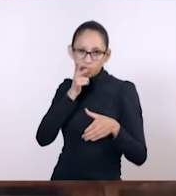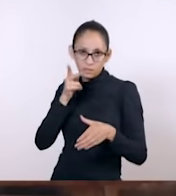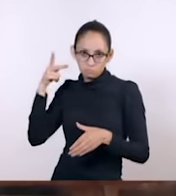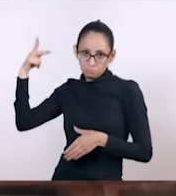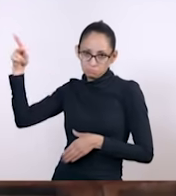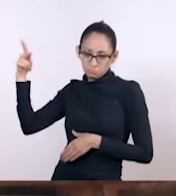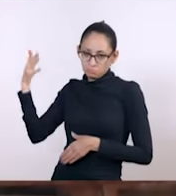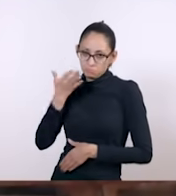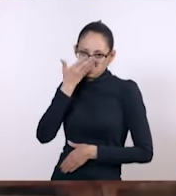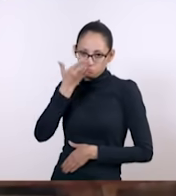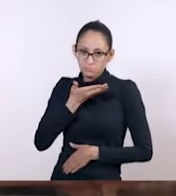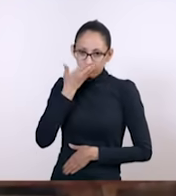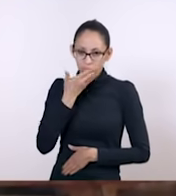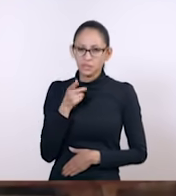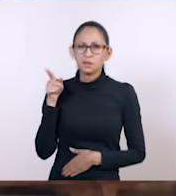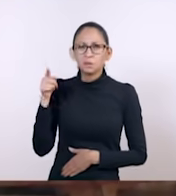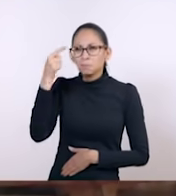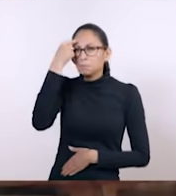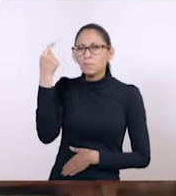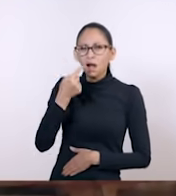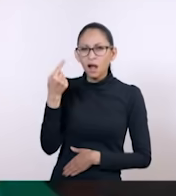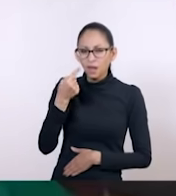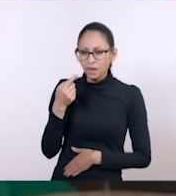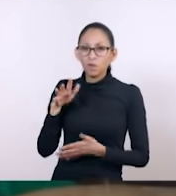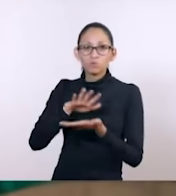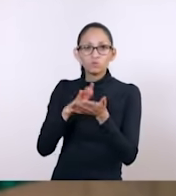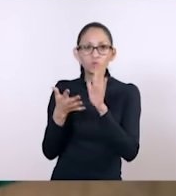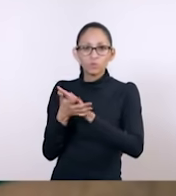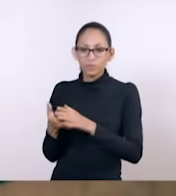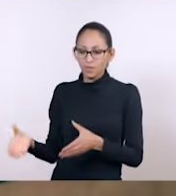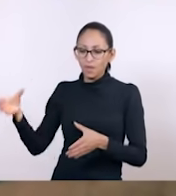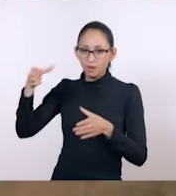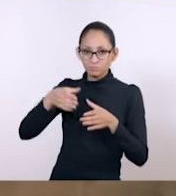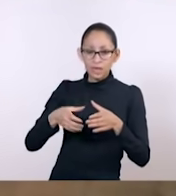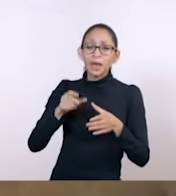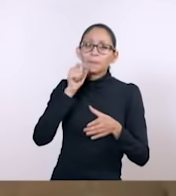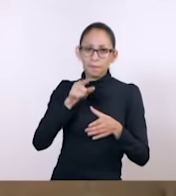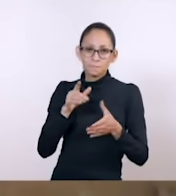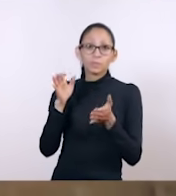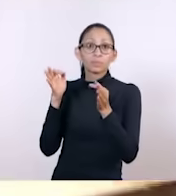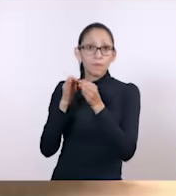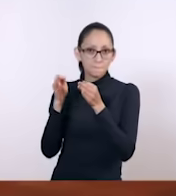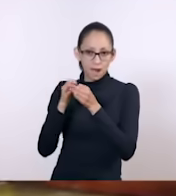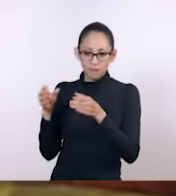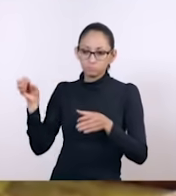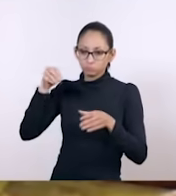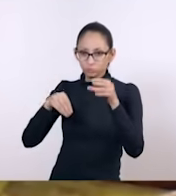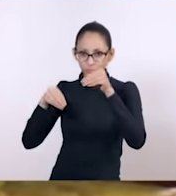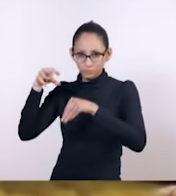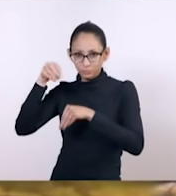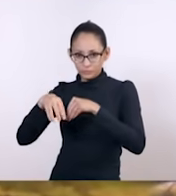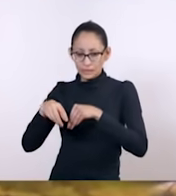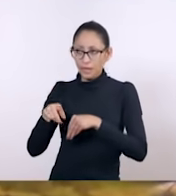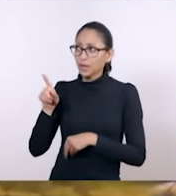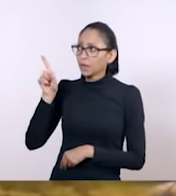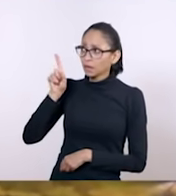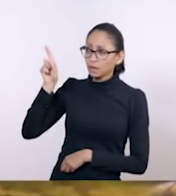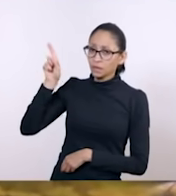y sirve poner tortillas allí y tamales. También este